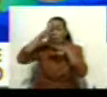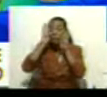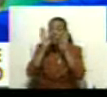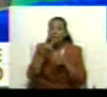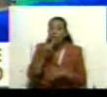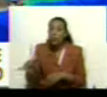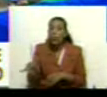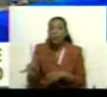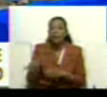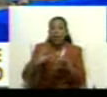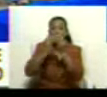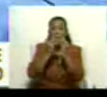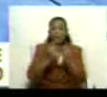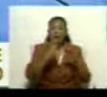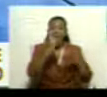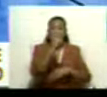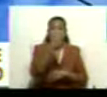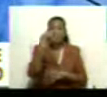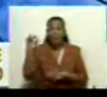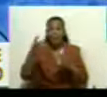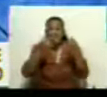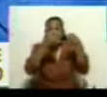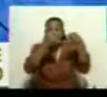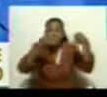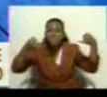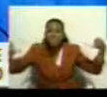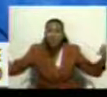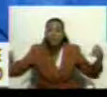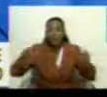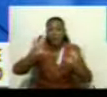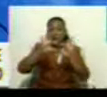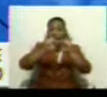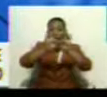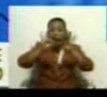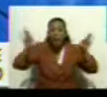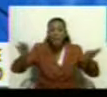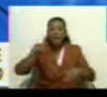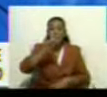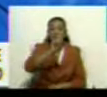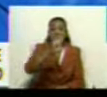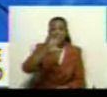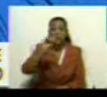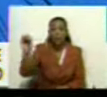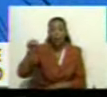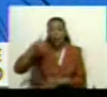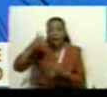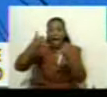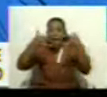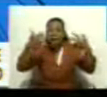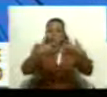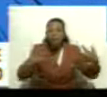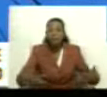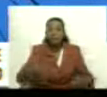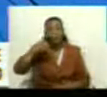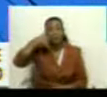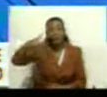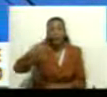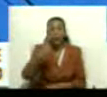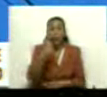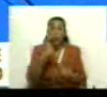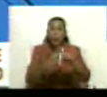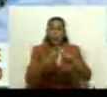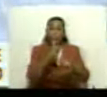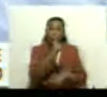la sustitución de 100 metros de cable para la solución de 150 líneas telefónicas. La aplicación 1x10